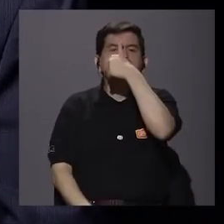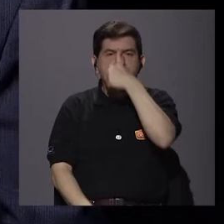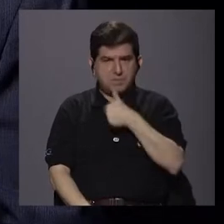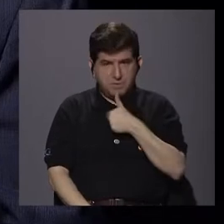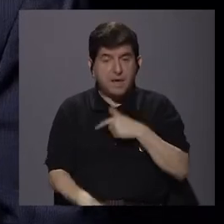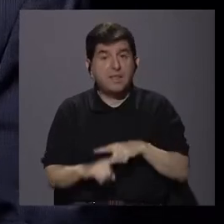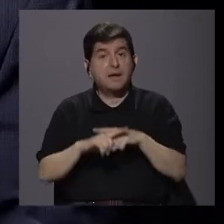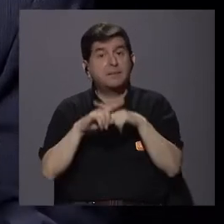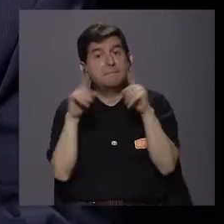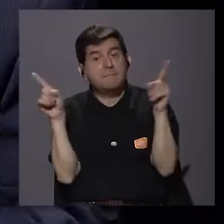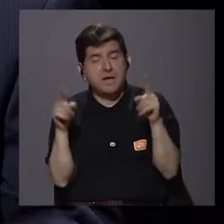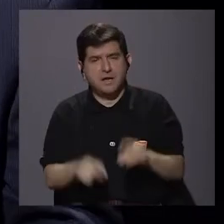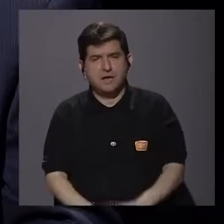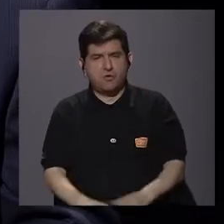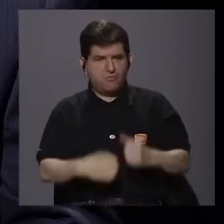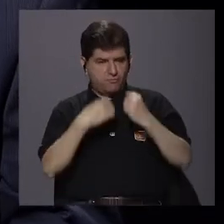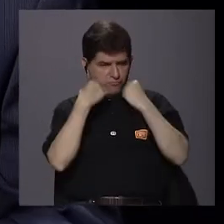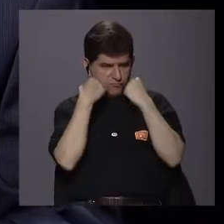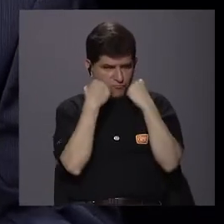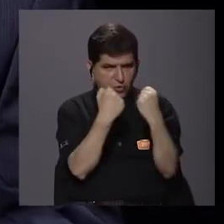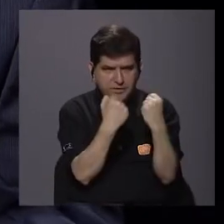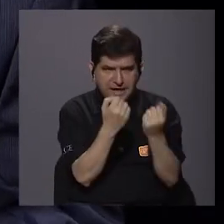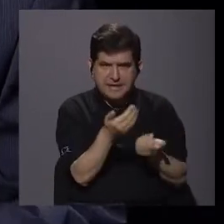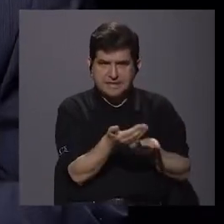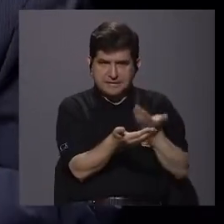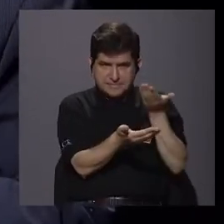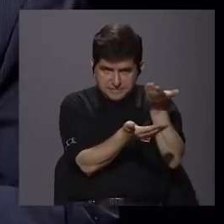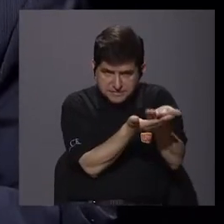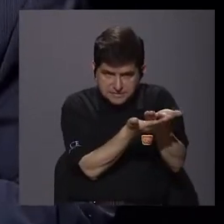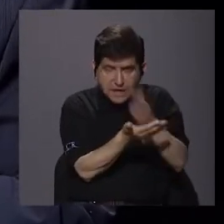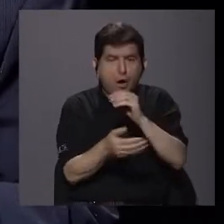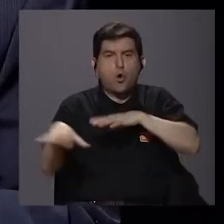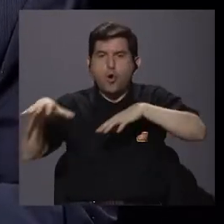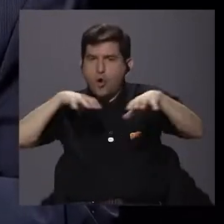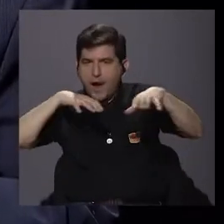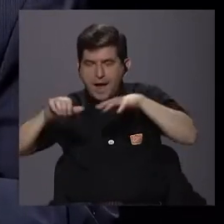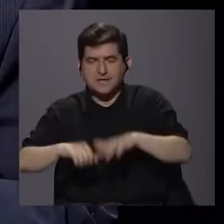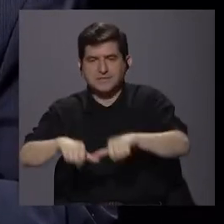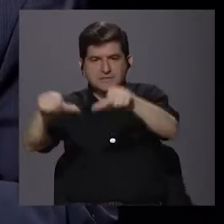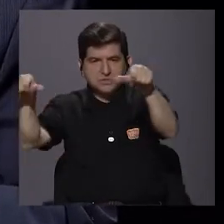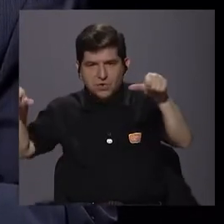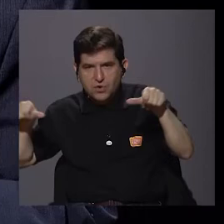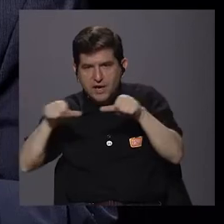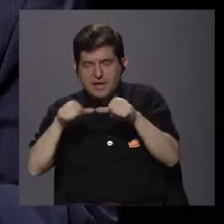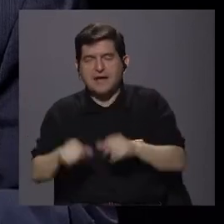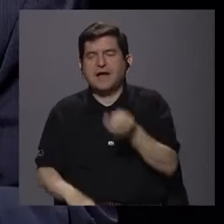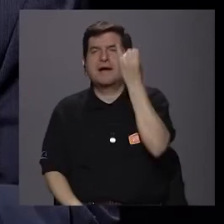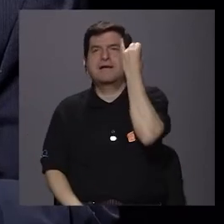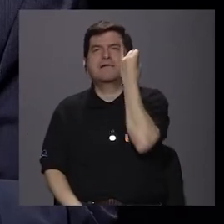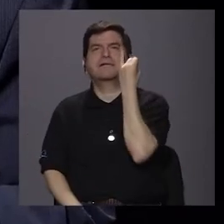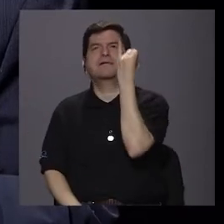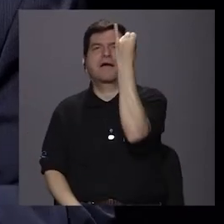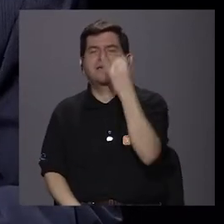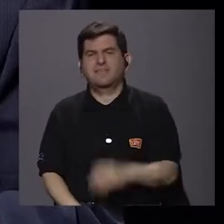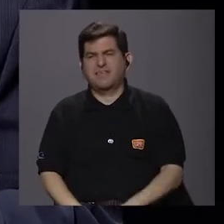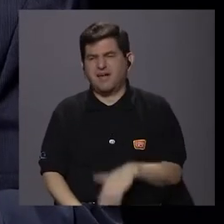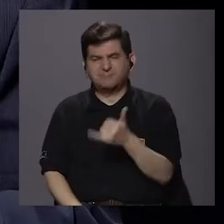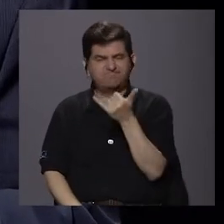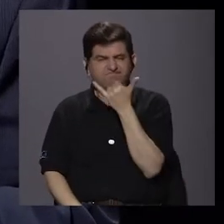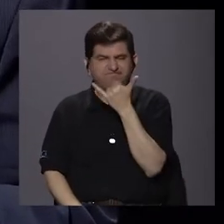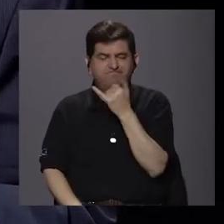pero bien o fortalecerla o emprender acciones en los campos en que esa iniciativa está